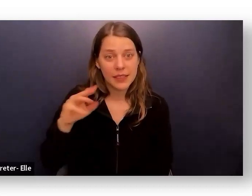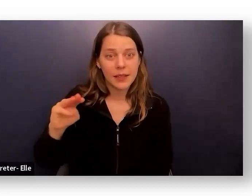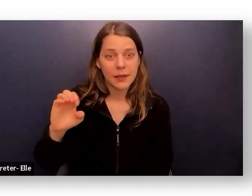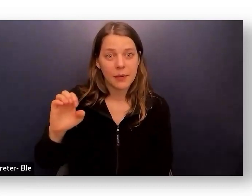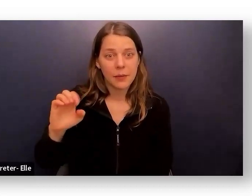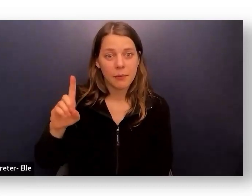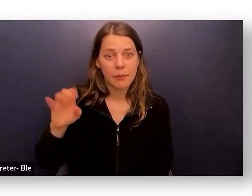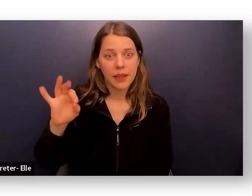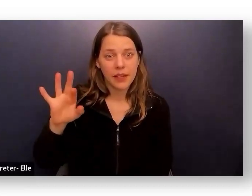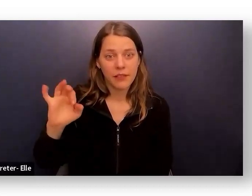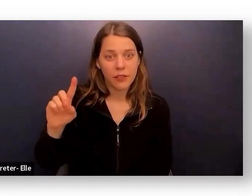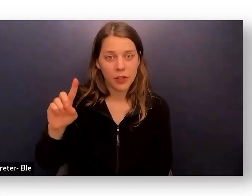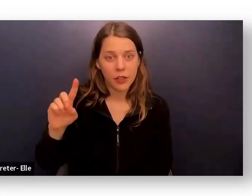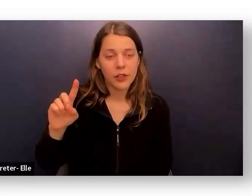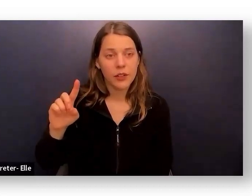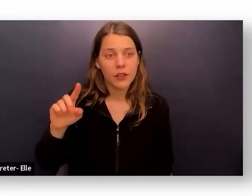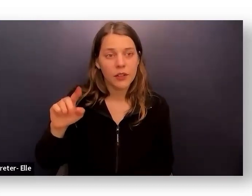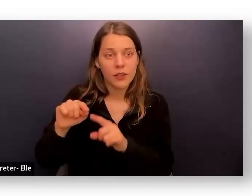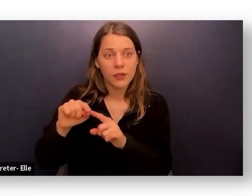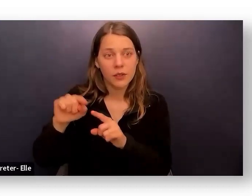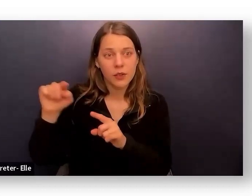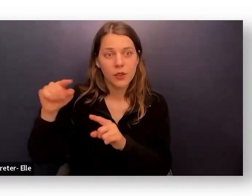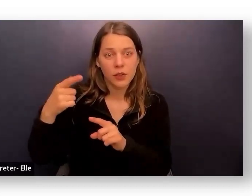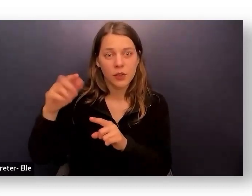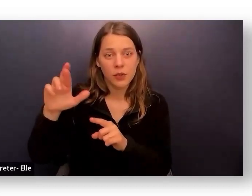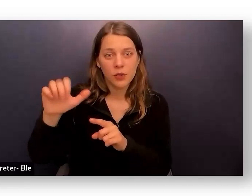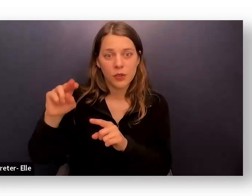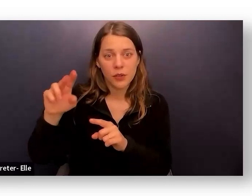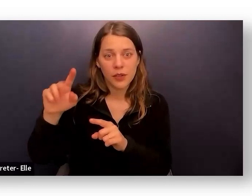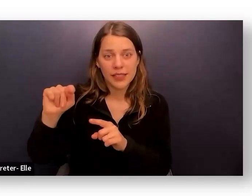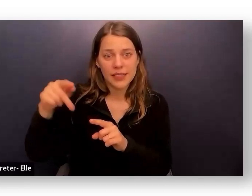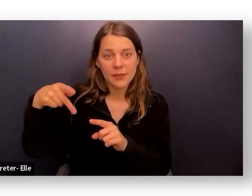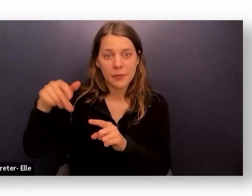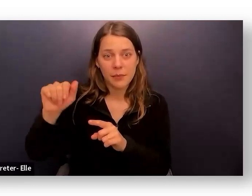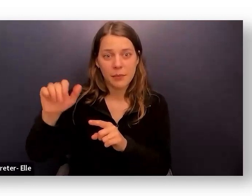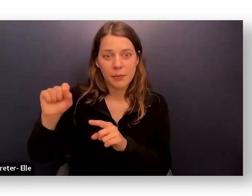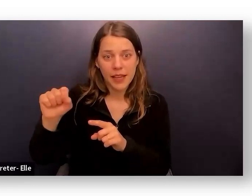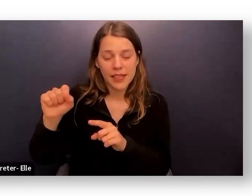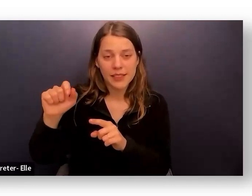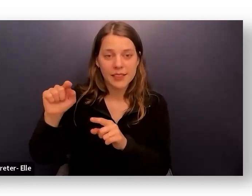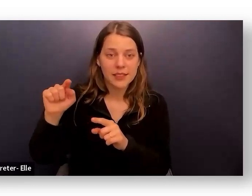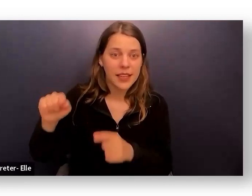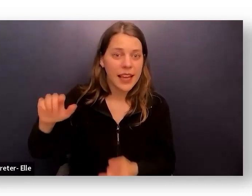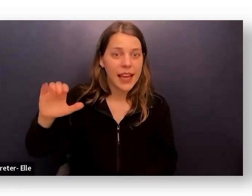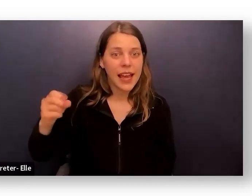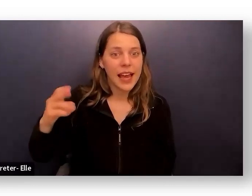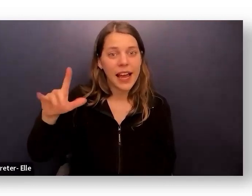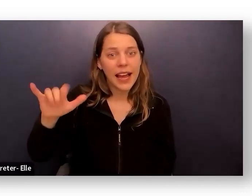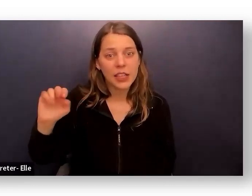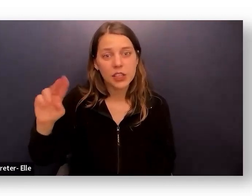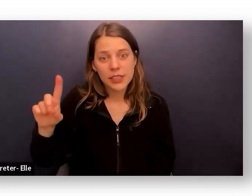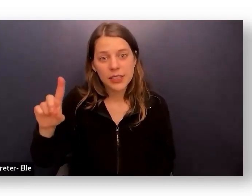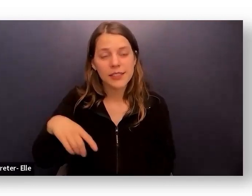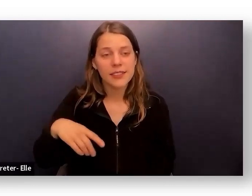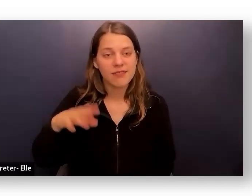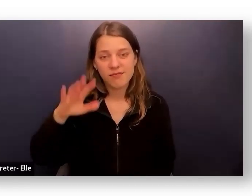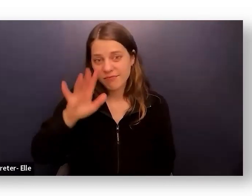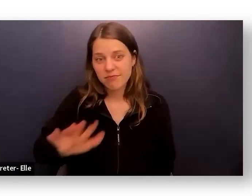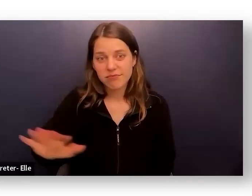Entonces, aquí pueden ver un modelo un poco más cercano. Pueden ver Medford, Central Point, Grand Pass.